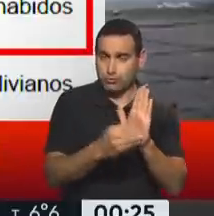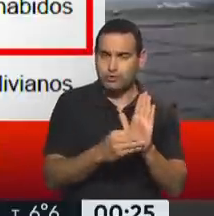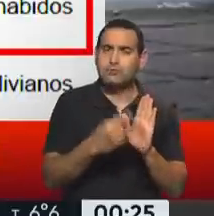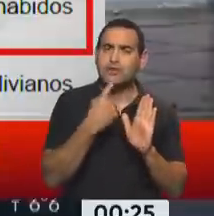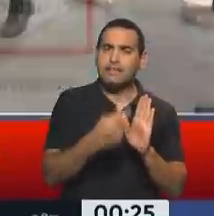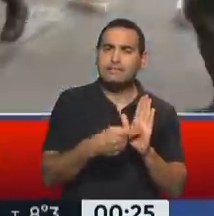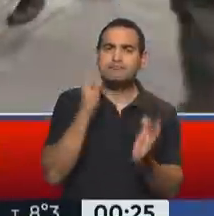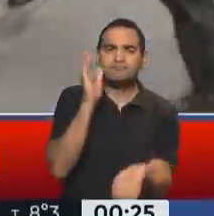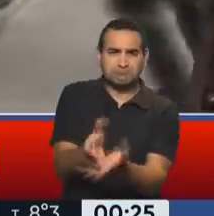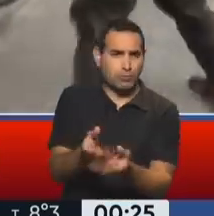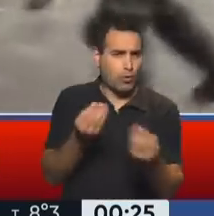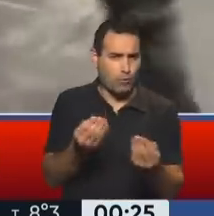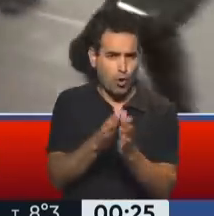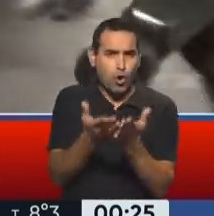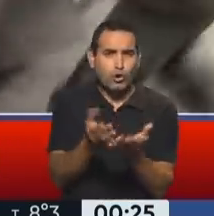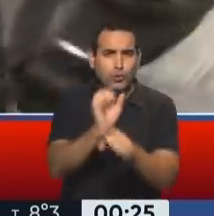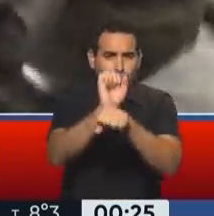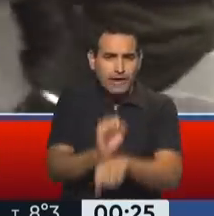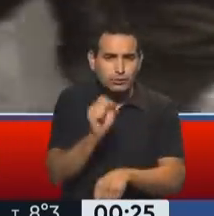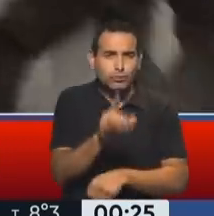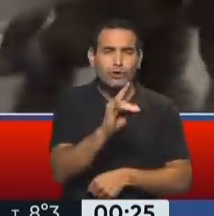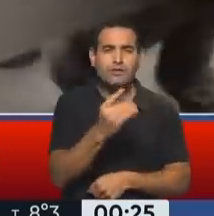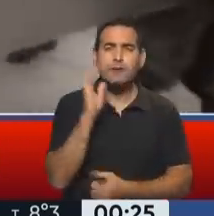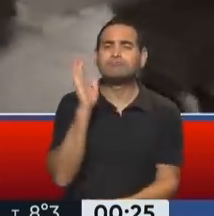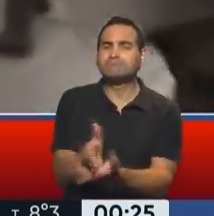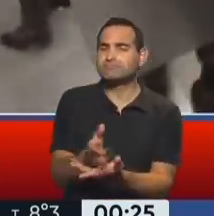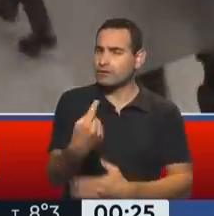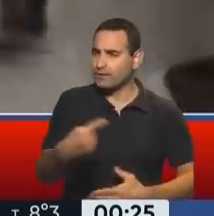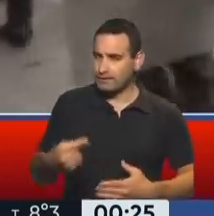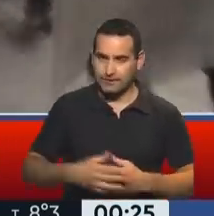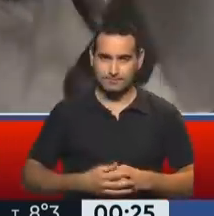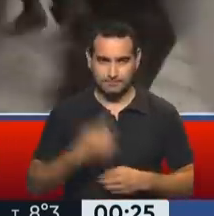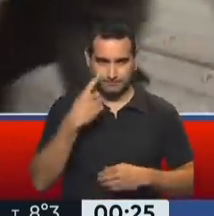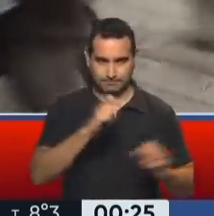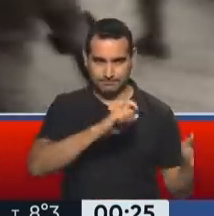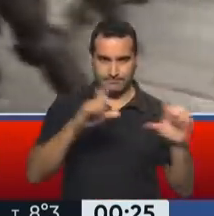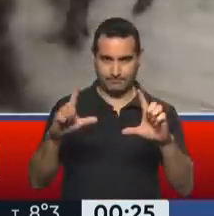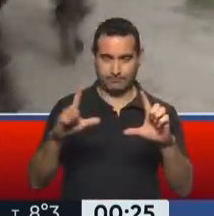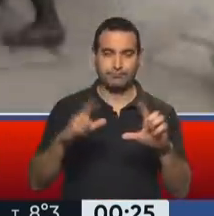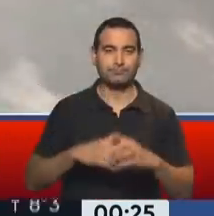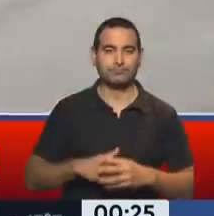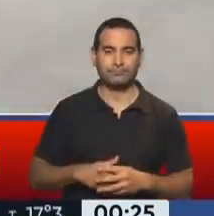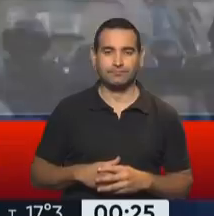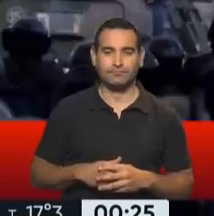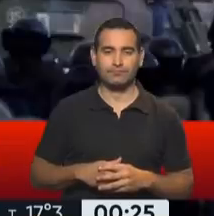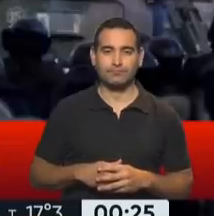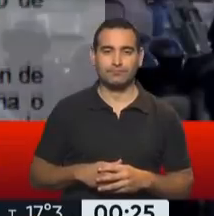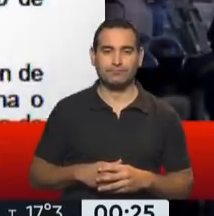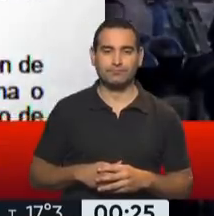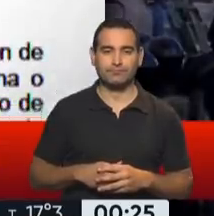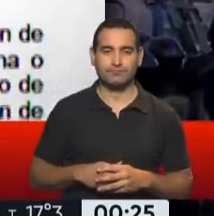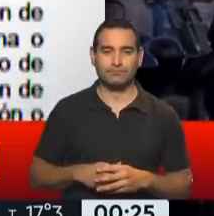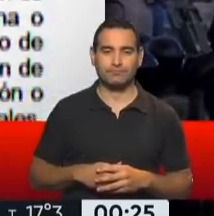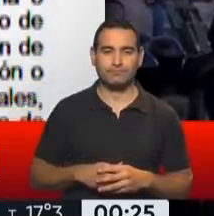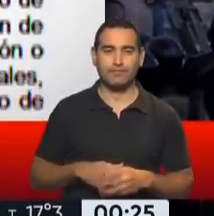establece como pena el Código Penal boliviano? Vemos la próxima pantalla, sí. Vemos la próxima placa, porque allí de alguna manera